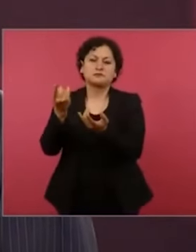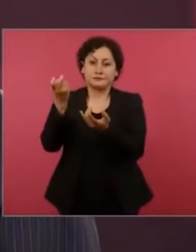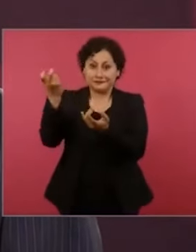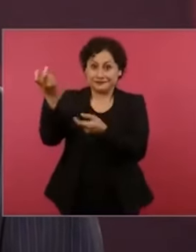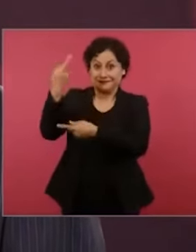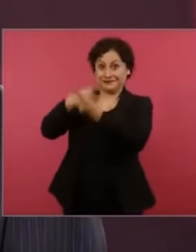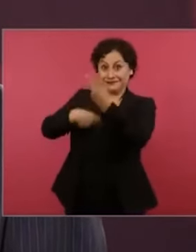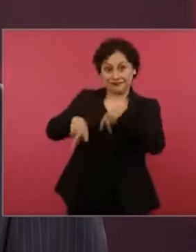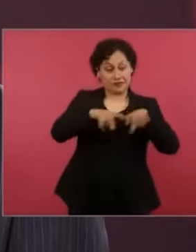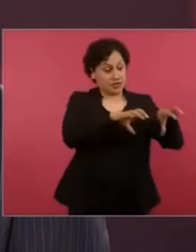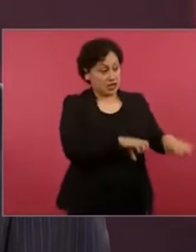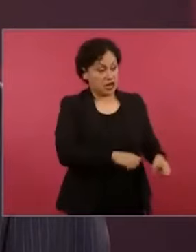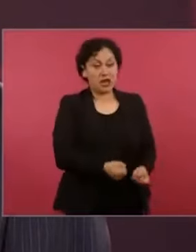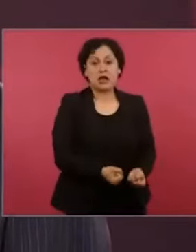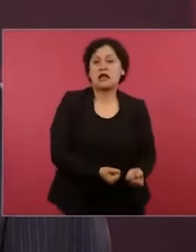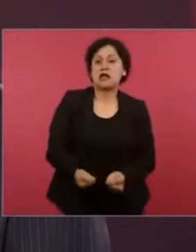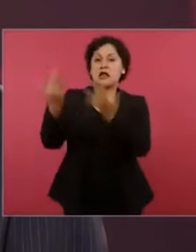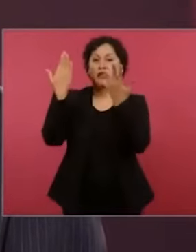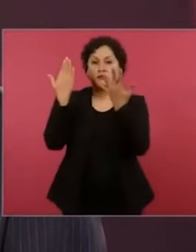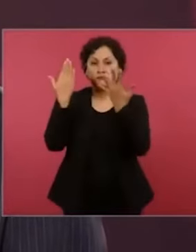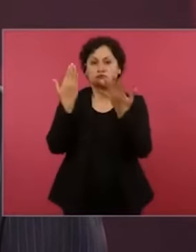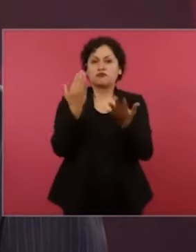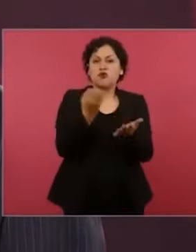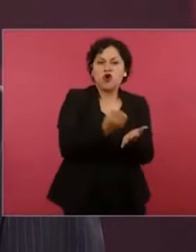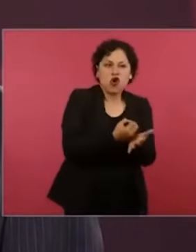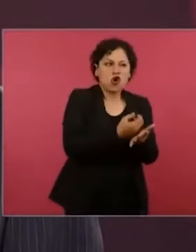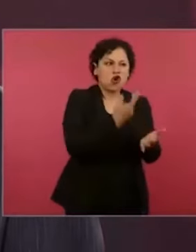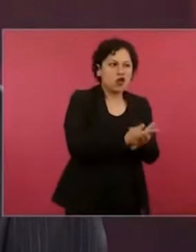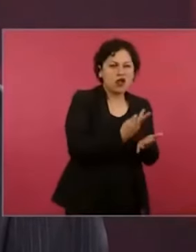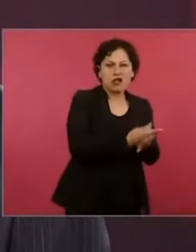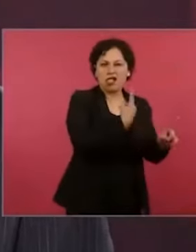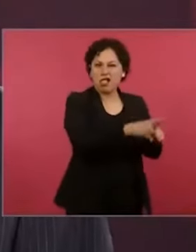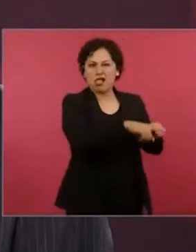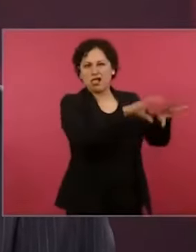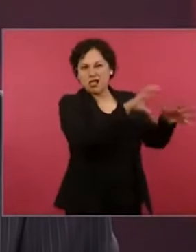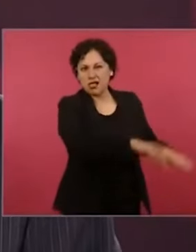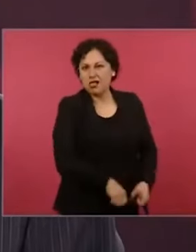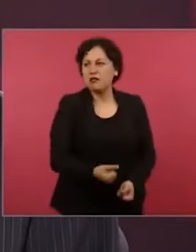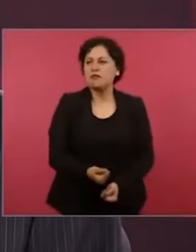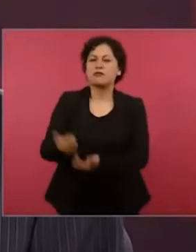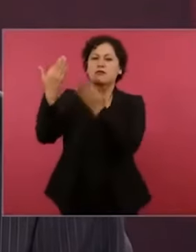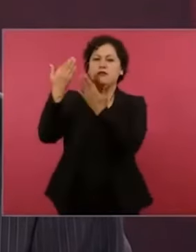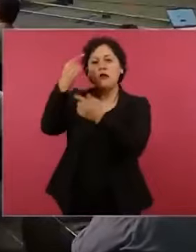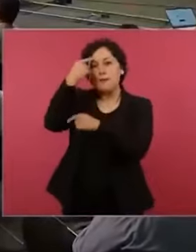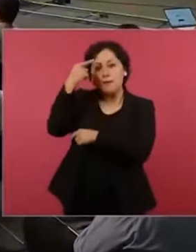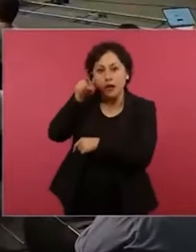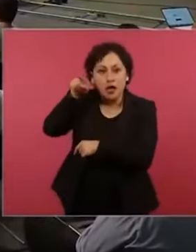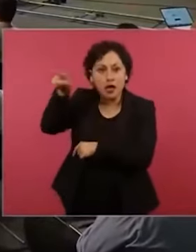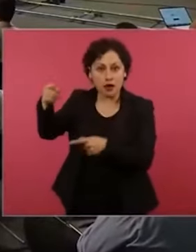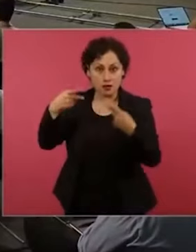riqueza era para las élites en España no para el pueblo español